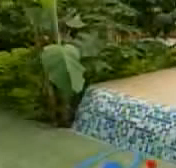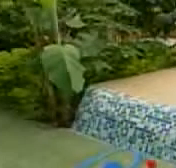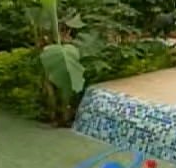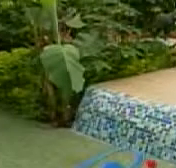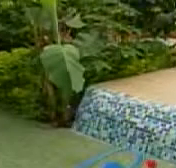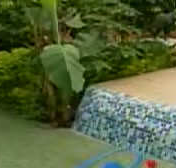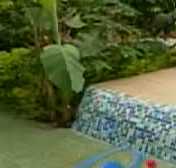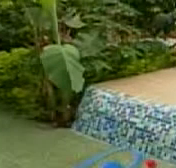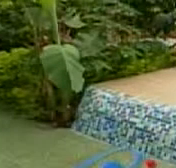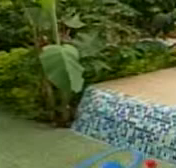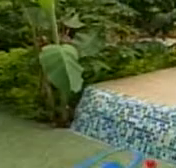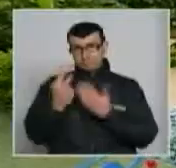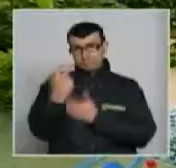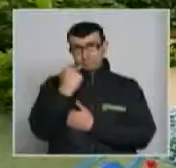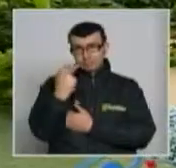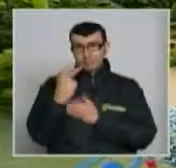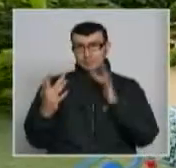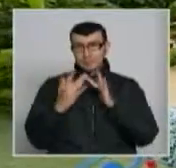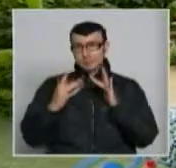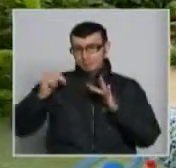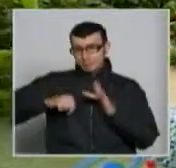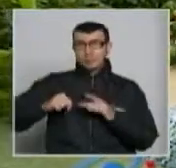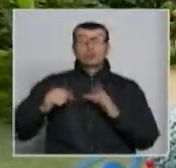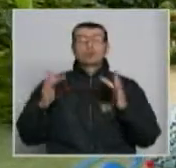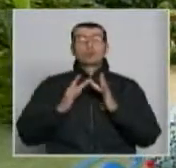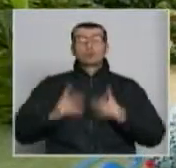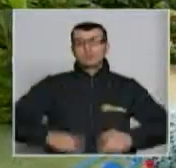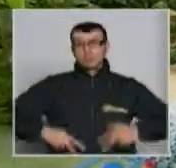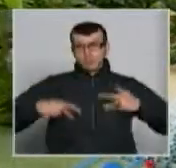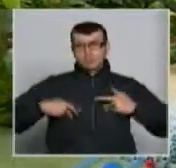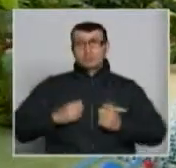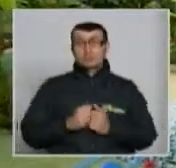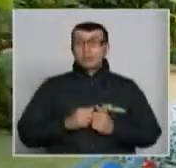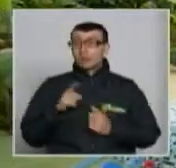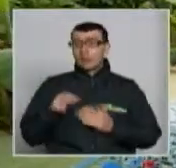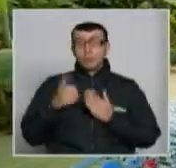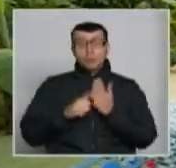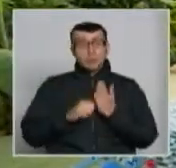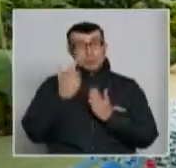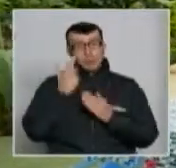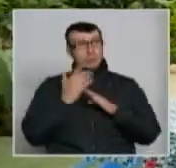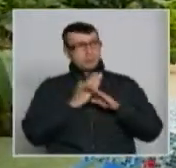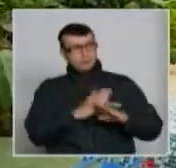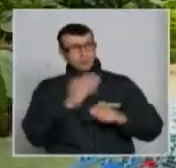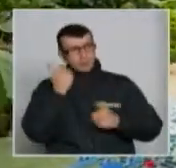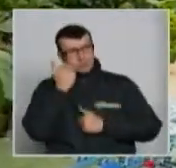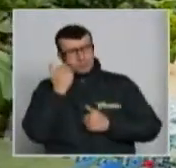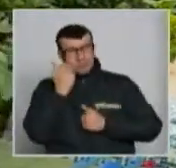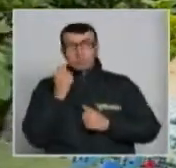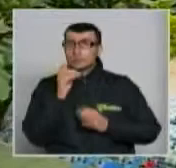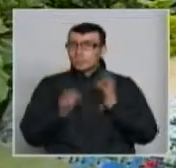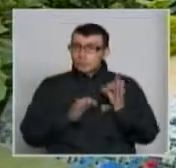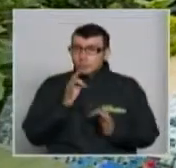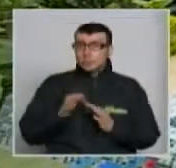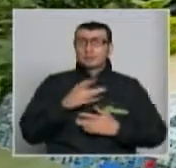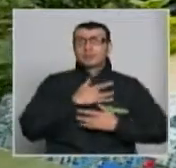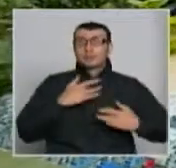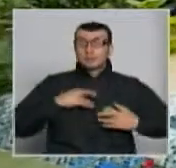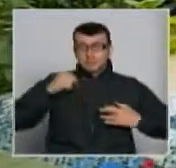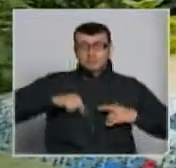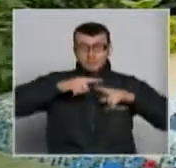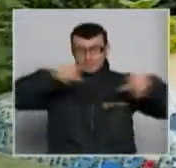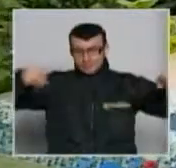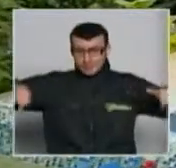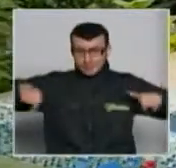Muchas gracias por estar nuevamente con nosotros en una nueva edición de Conexión Vital, un programa de prevención y educación en salud. Hoy desde nuestro